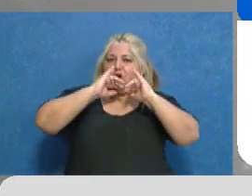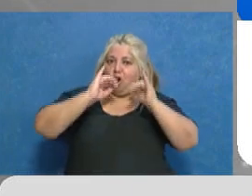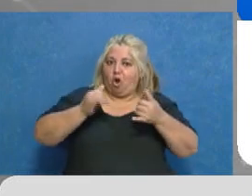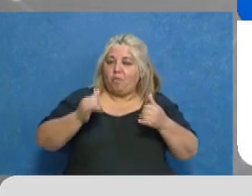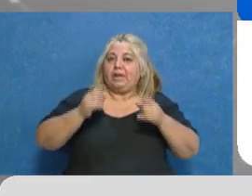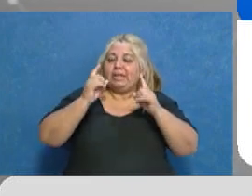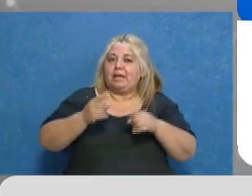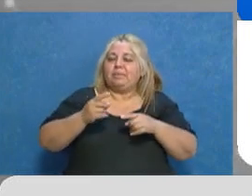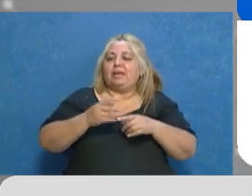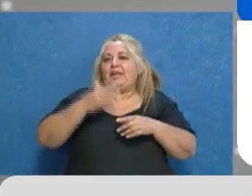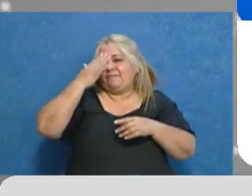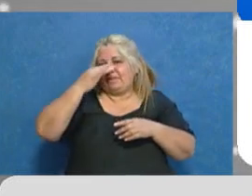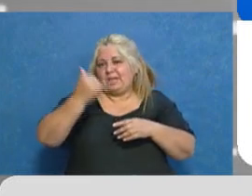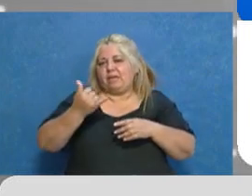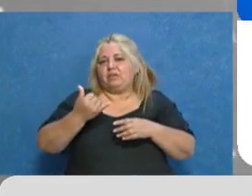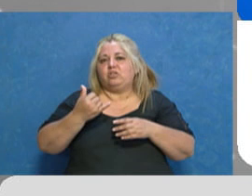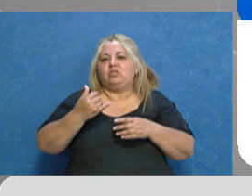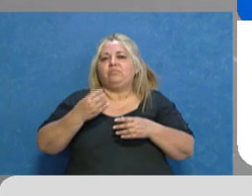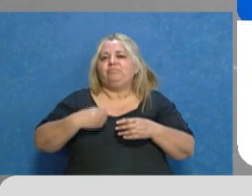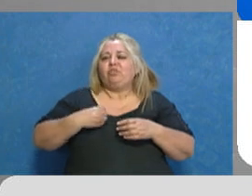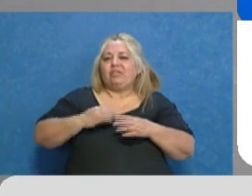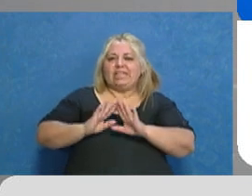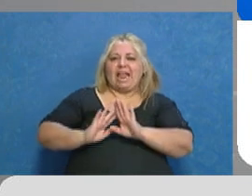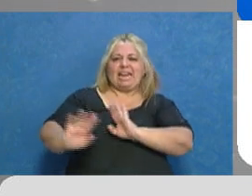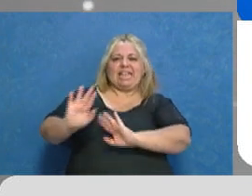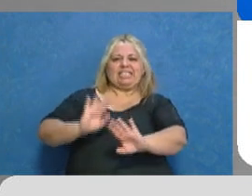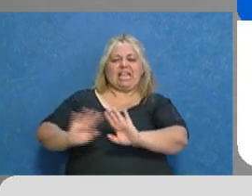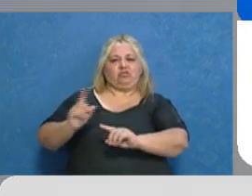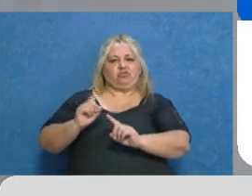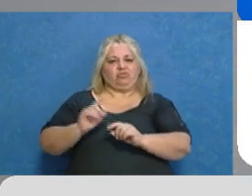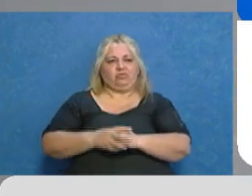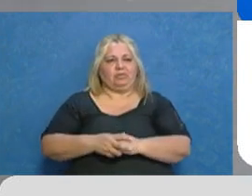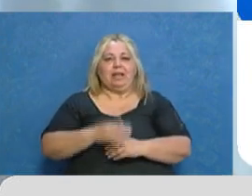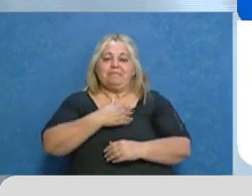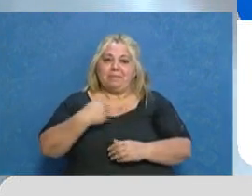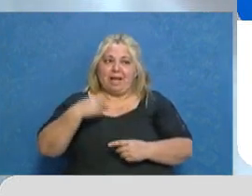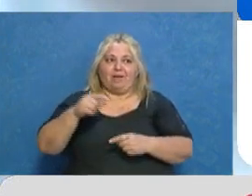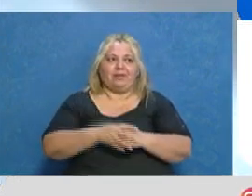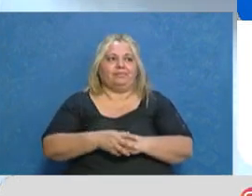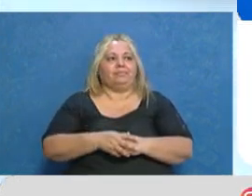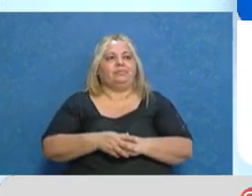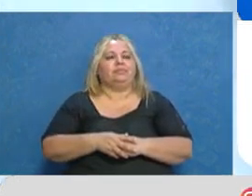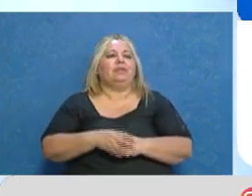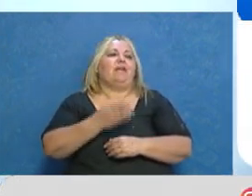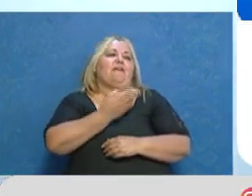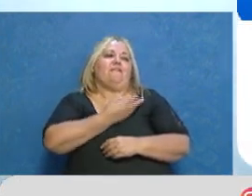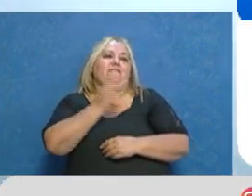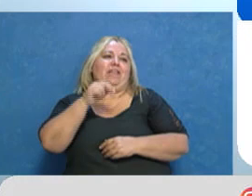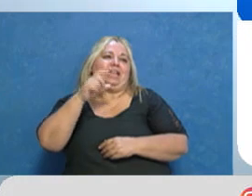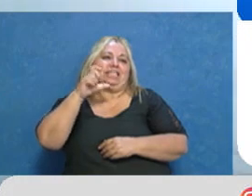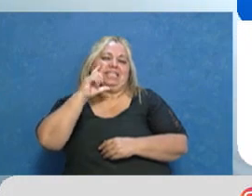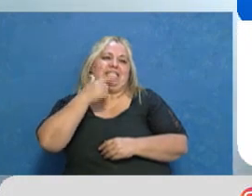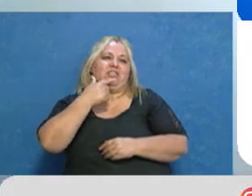enfermedad no se sientan rechazados. Escuchamos a su mamá, Analia. A ver. Francisco tiene 3 años. Él